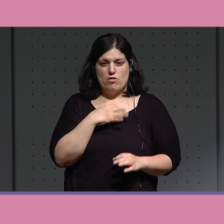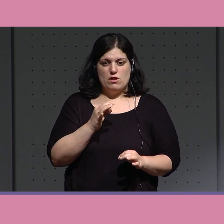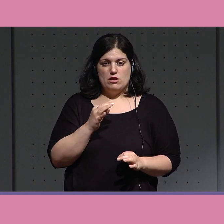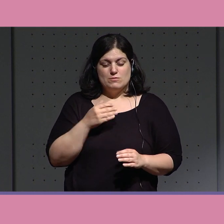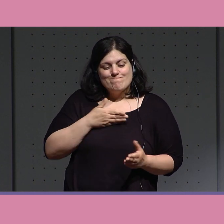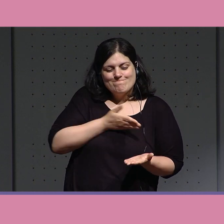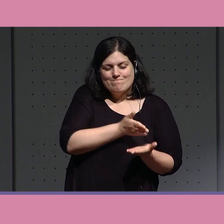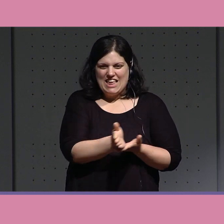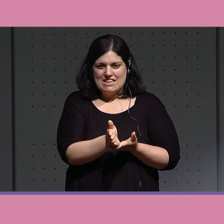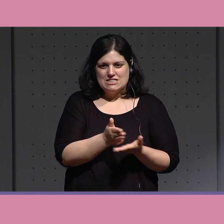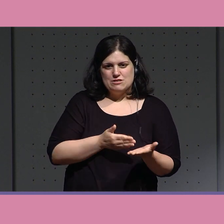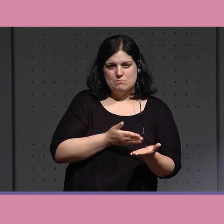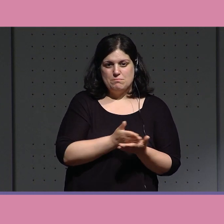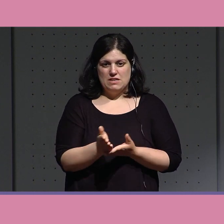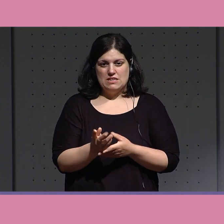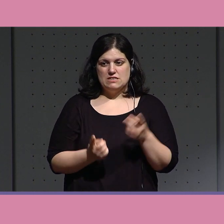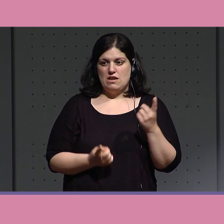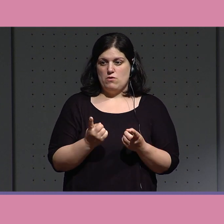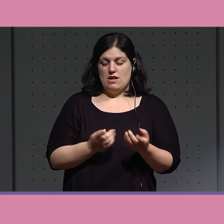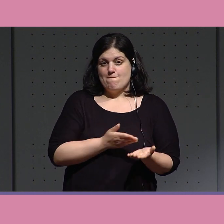pathways, en determinados,